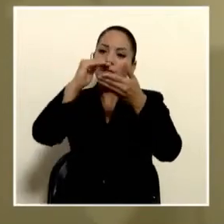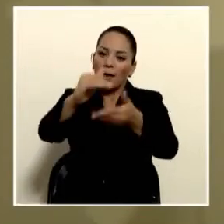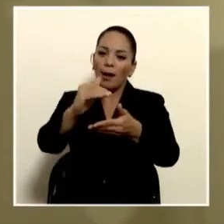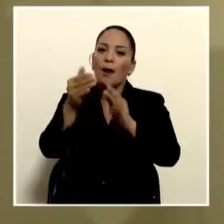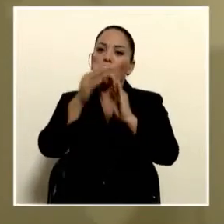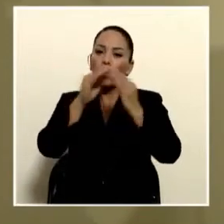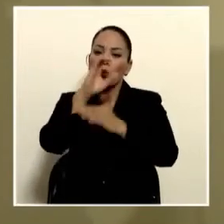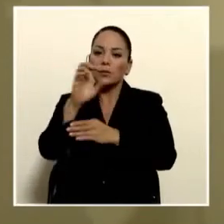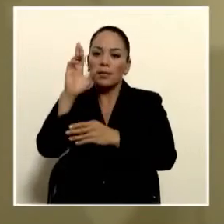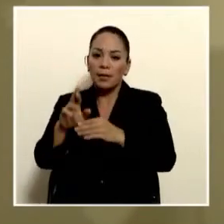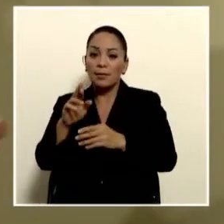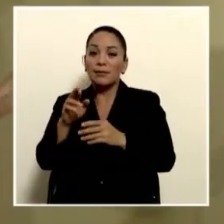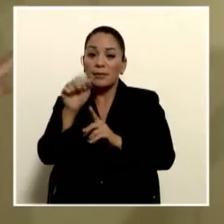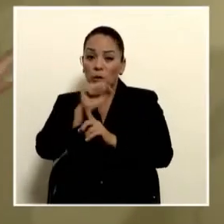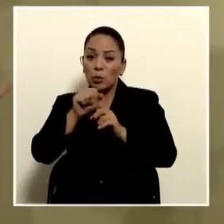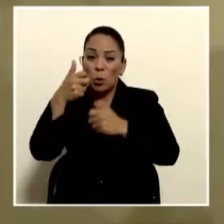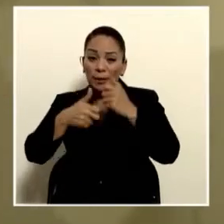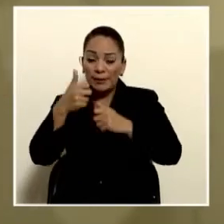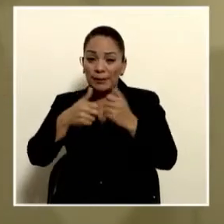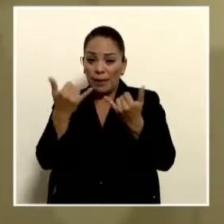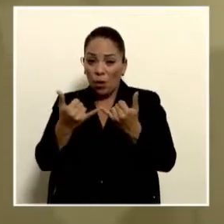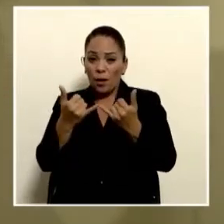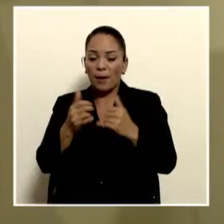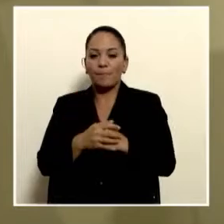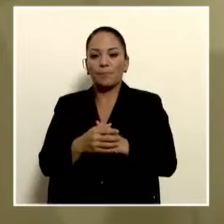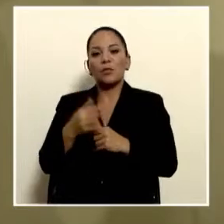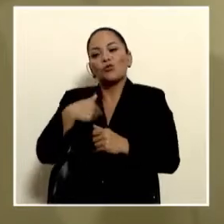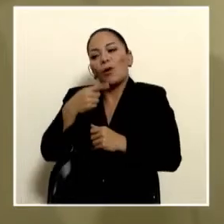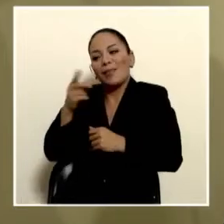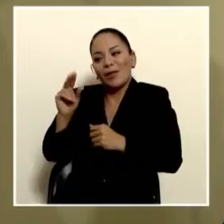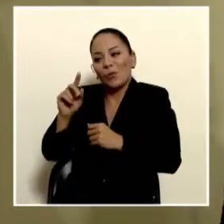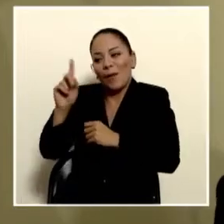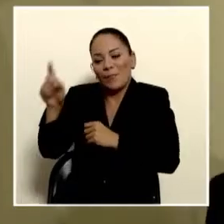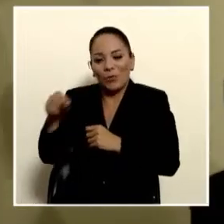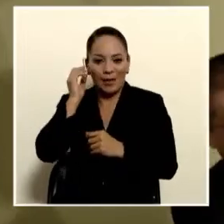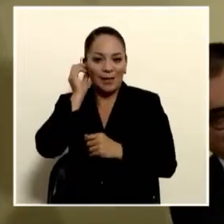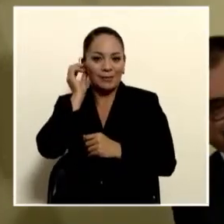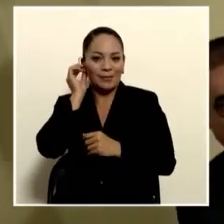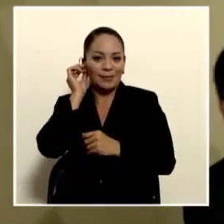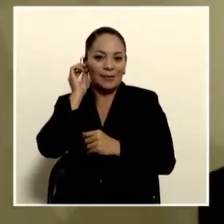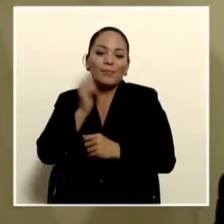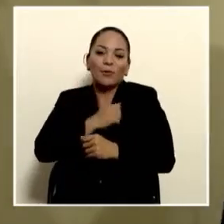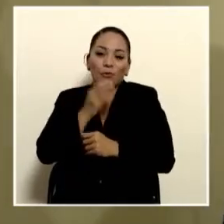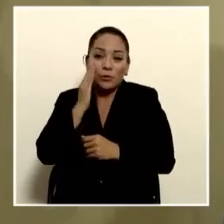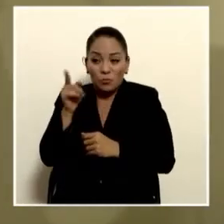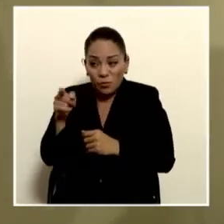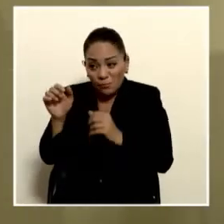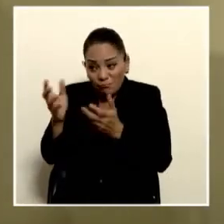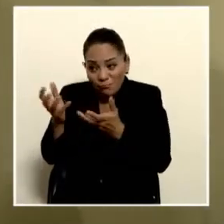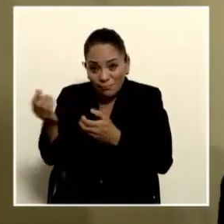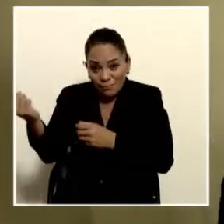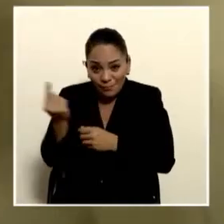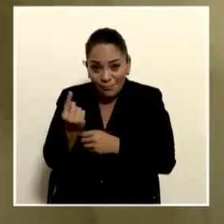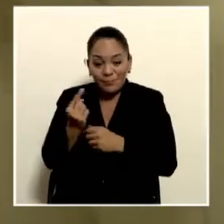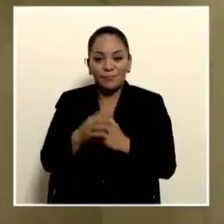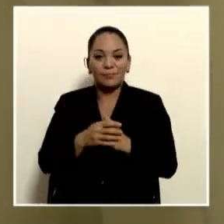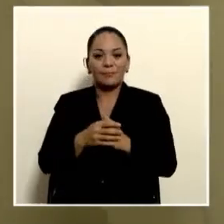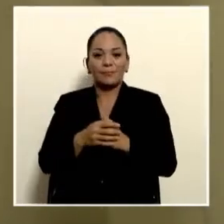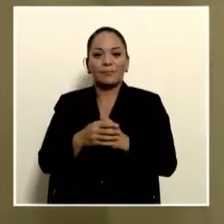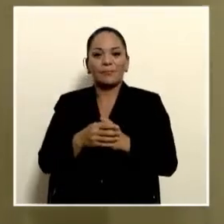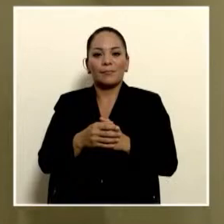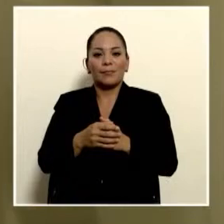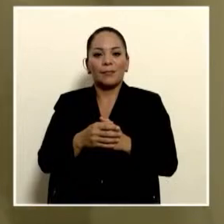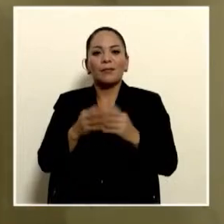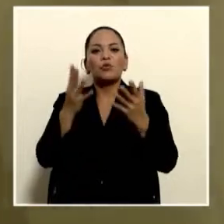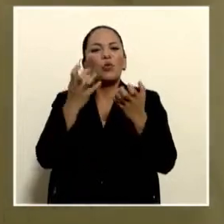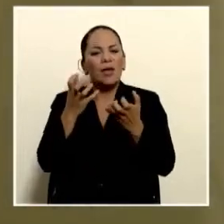Rica la crisis que estamos viviendo. Yo sé que yo no le había dicho que le iba a preguntar. ¿Se anima? Dele. Para ir quitando